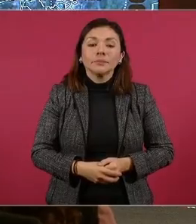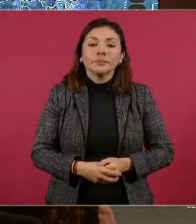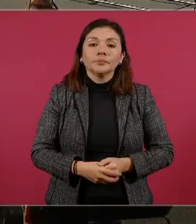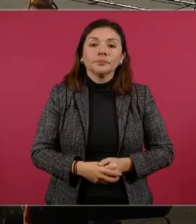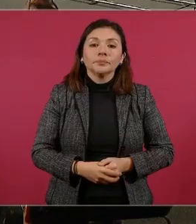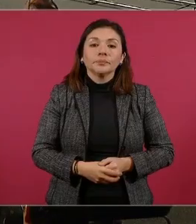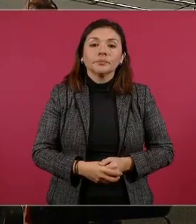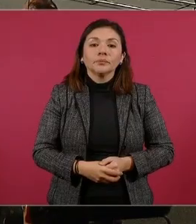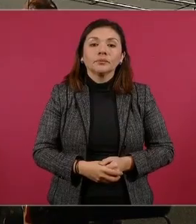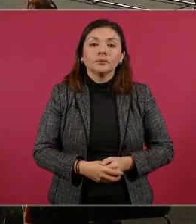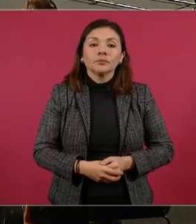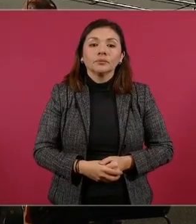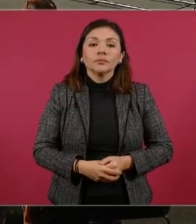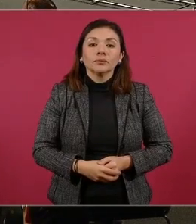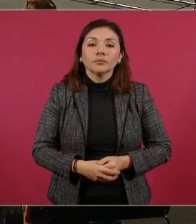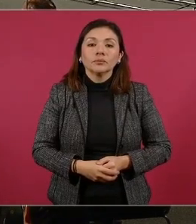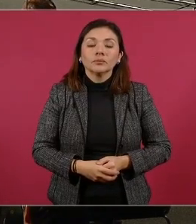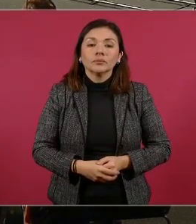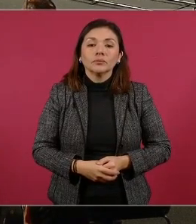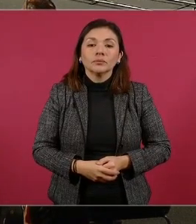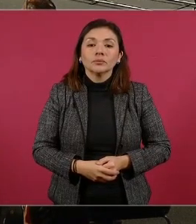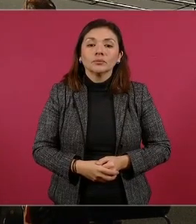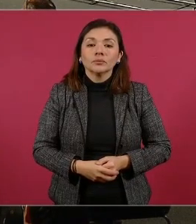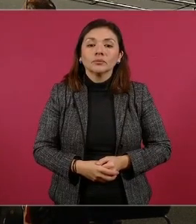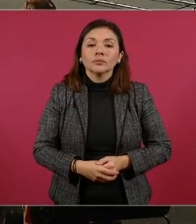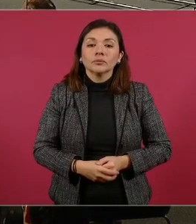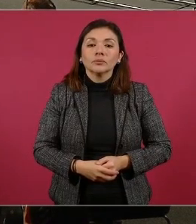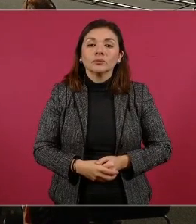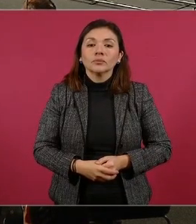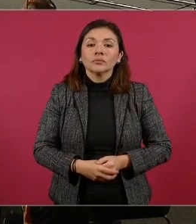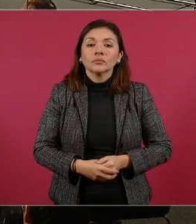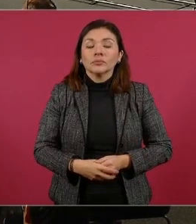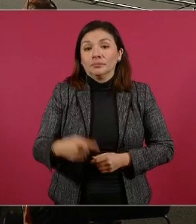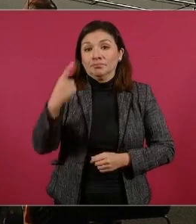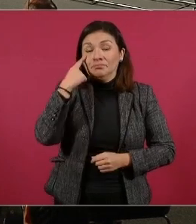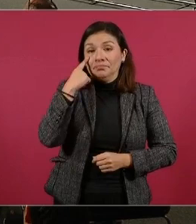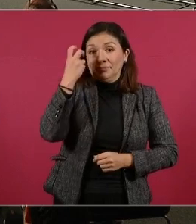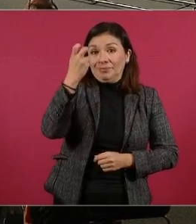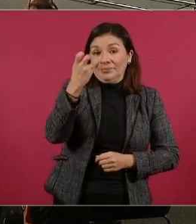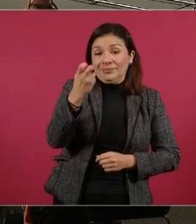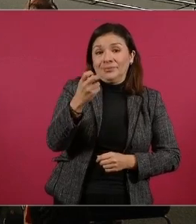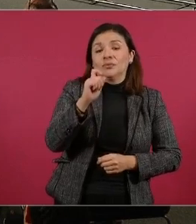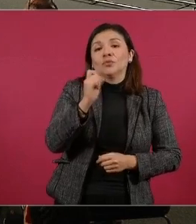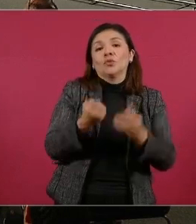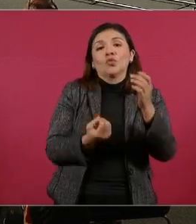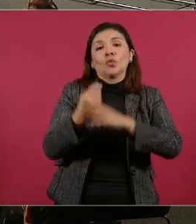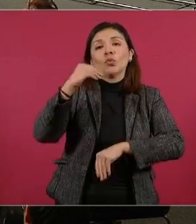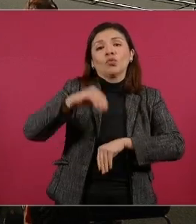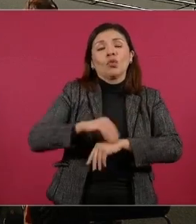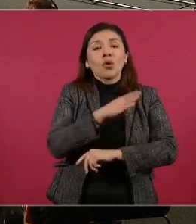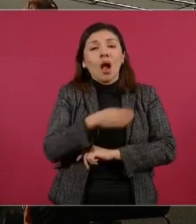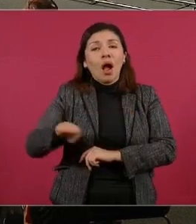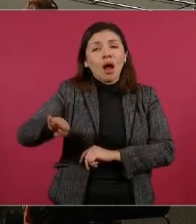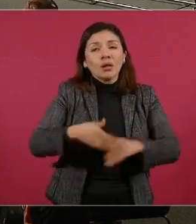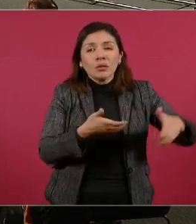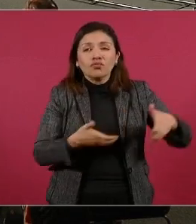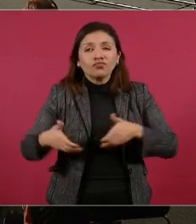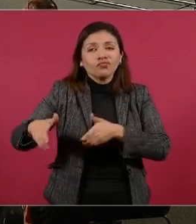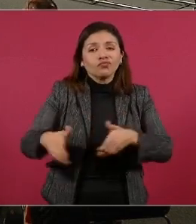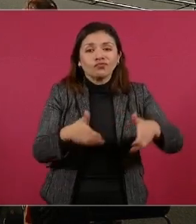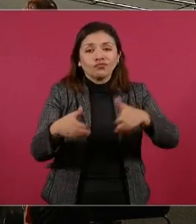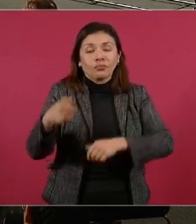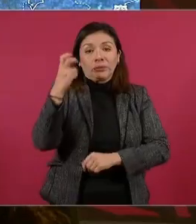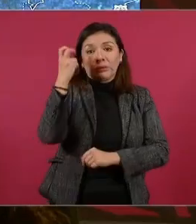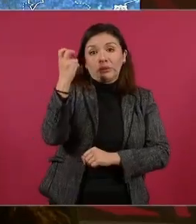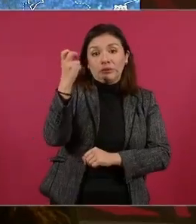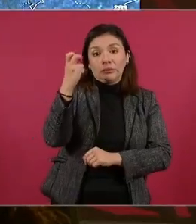aparece mir aquí Sí aquí va a venir el camino para